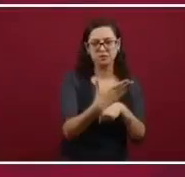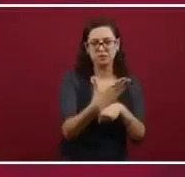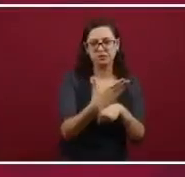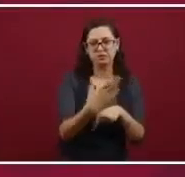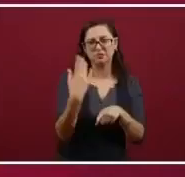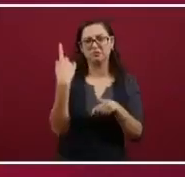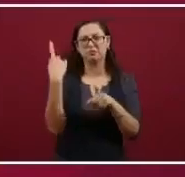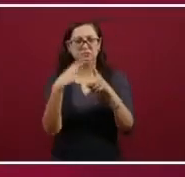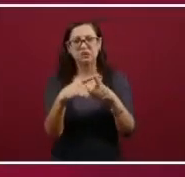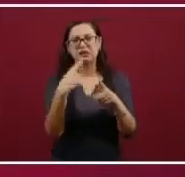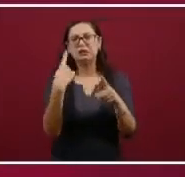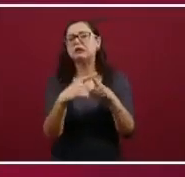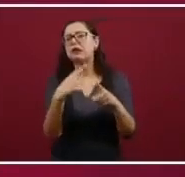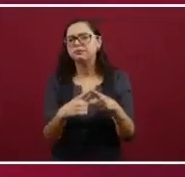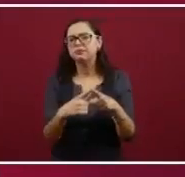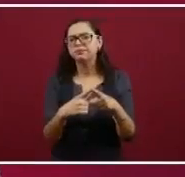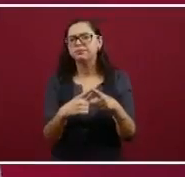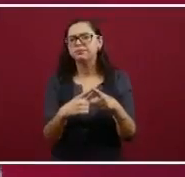bien, quiénes son